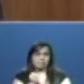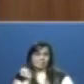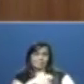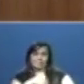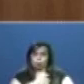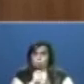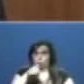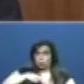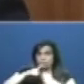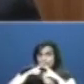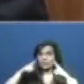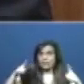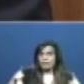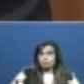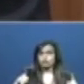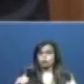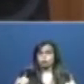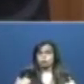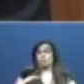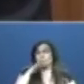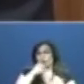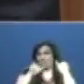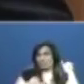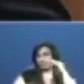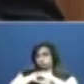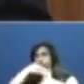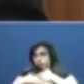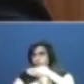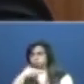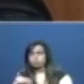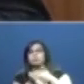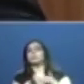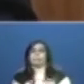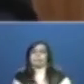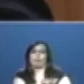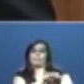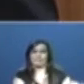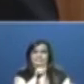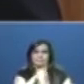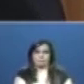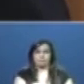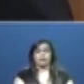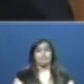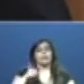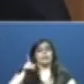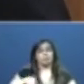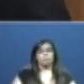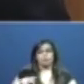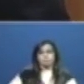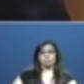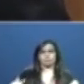este ejercicio a causa de la prolongación de la crisis y también nos permitirá evitar